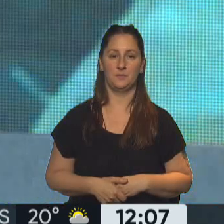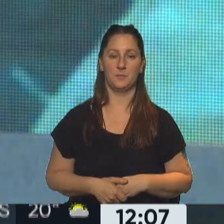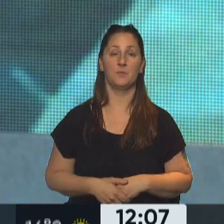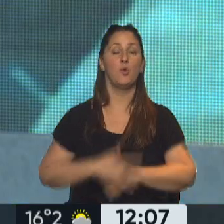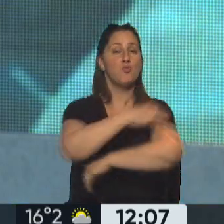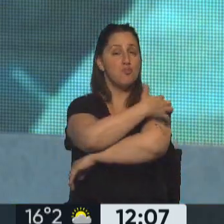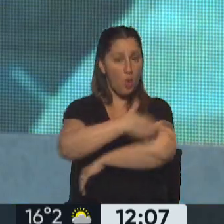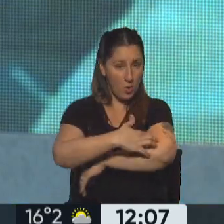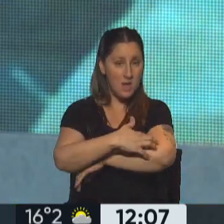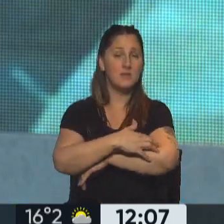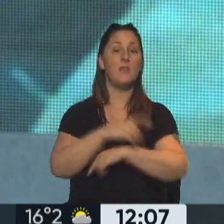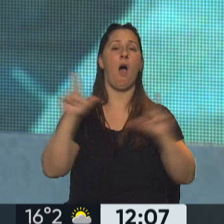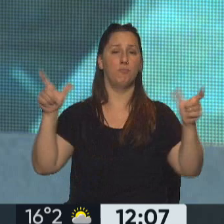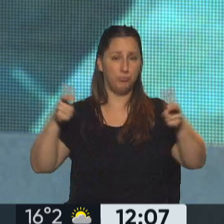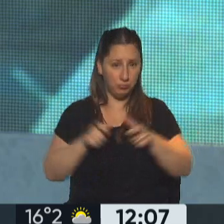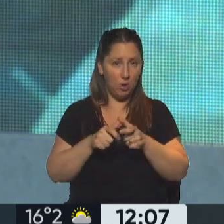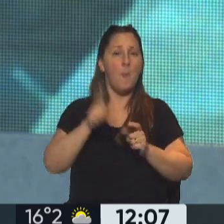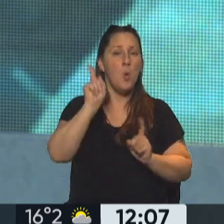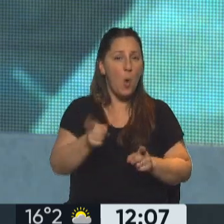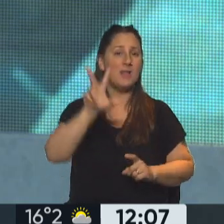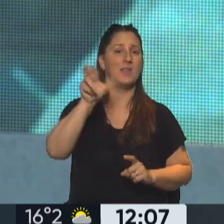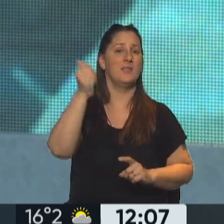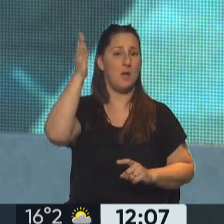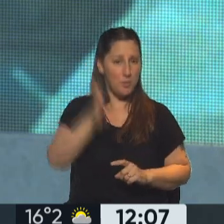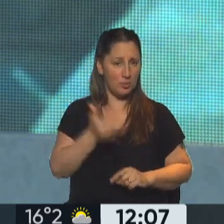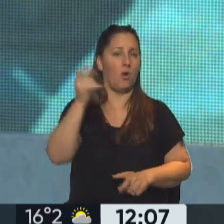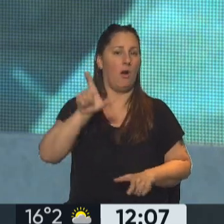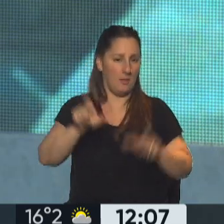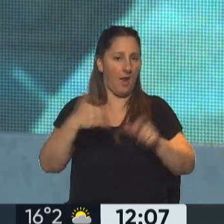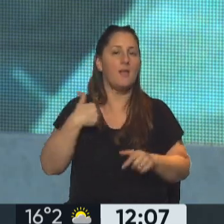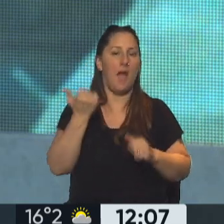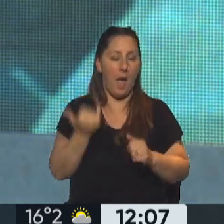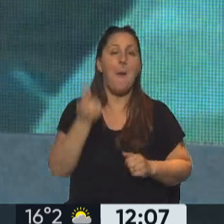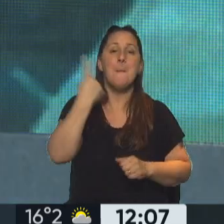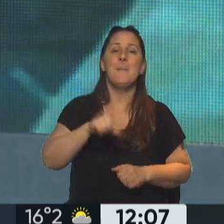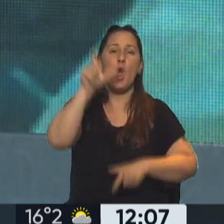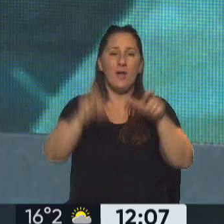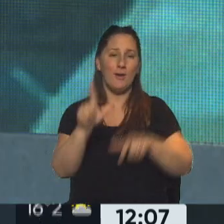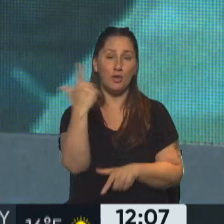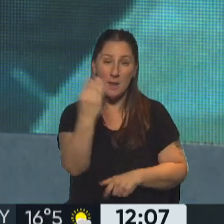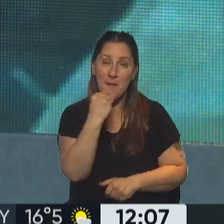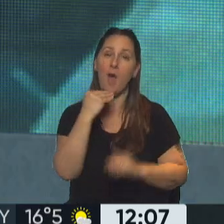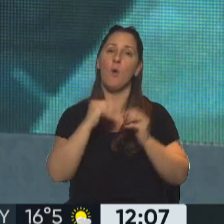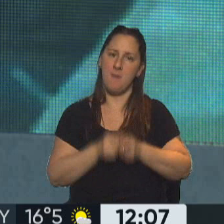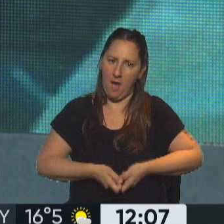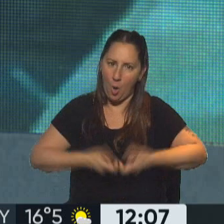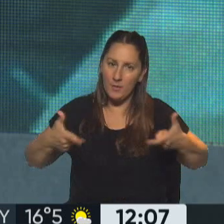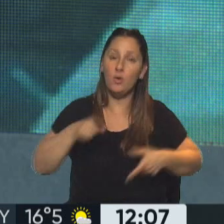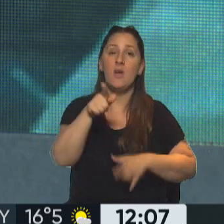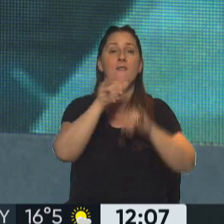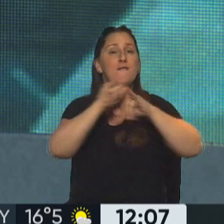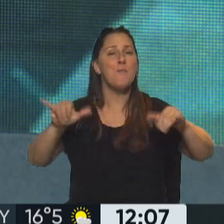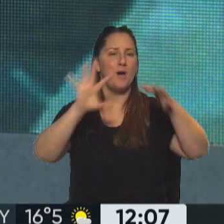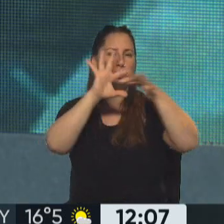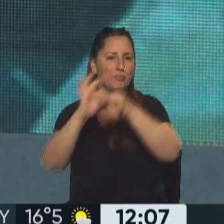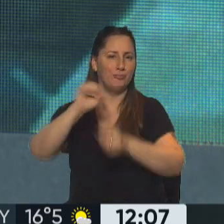La pobreza bajó y afecta todavía al 36,5% de los argentinos, pero aumentó la indigencia. Son los datos que preocupan y que están relacionados con la